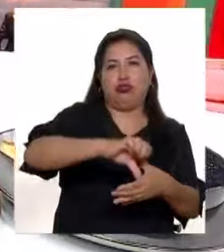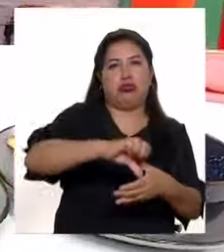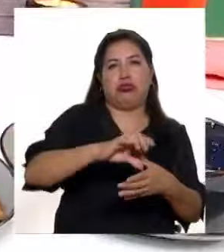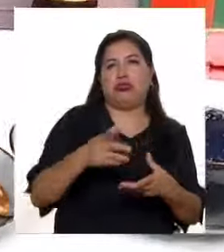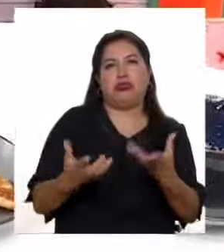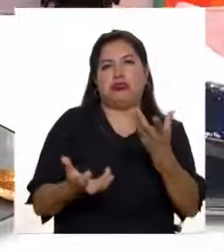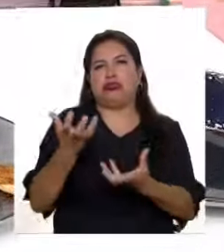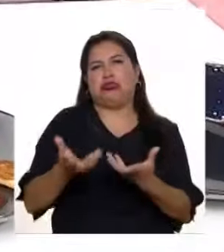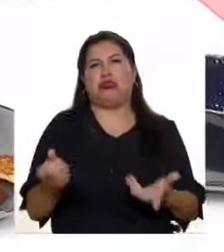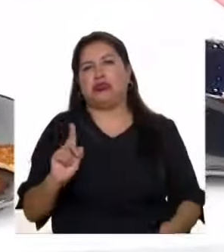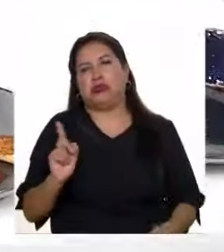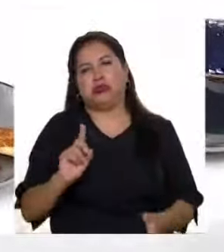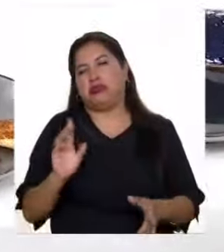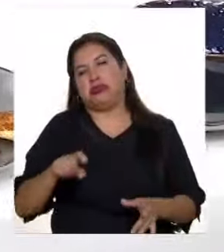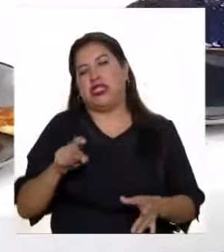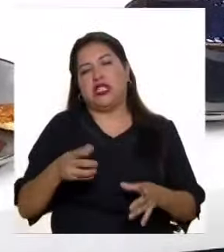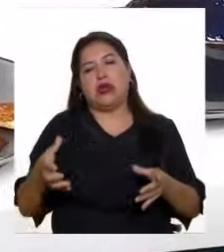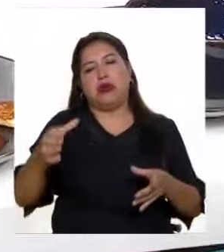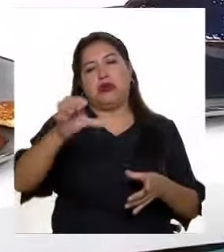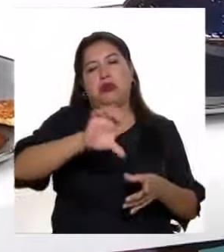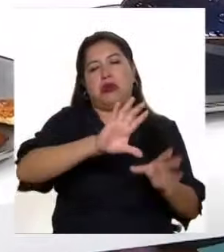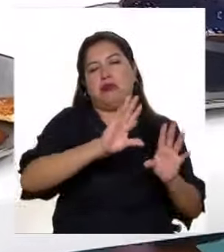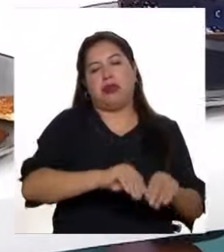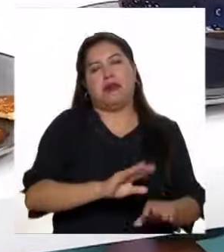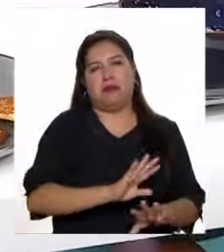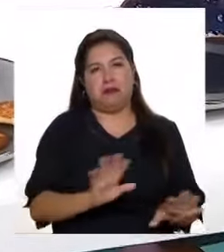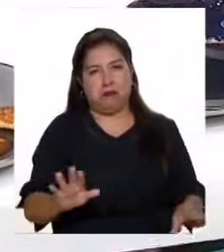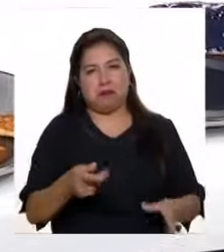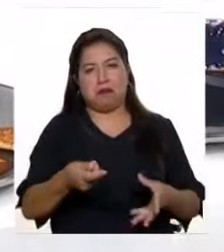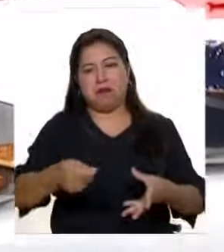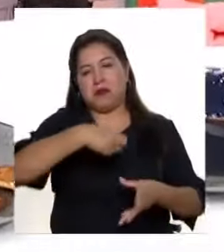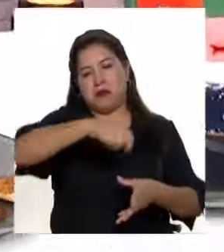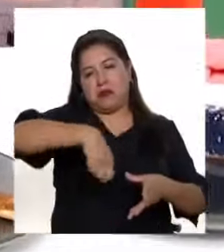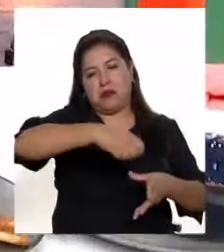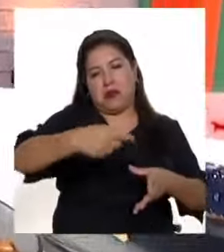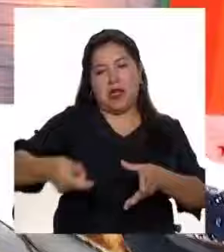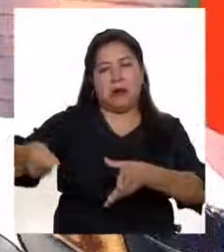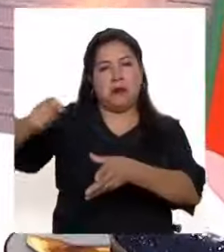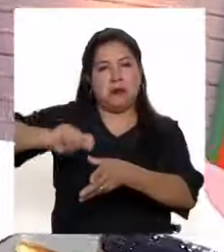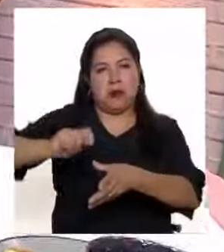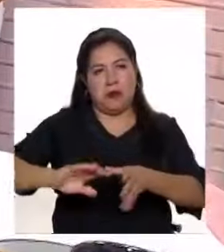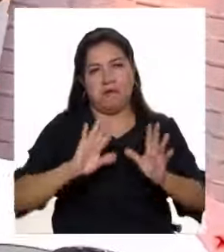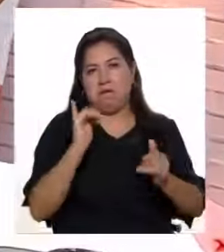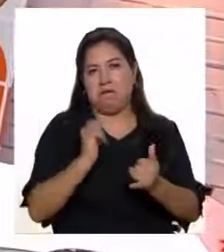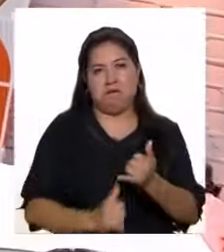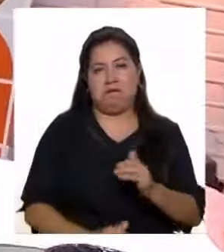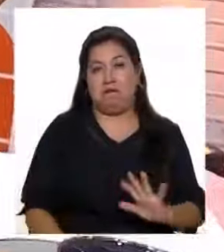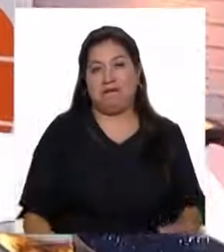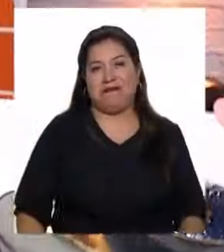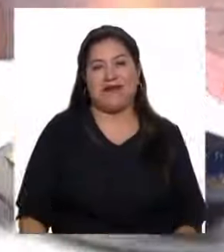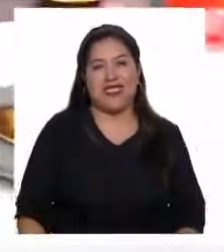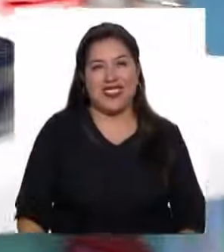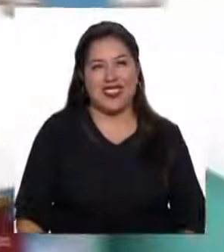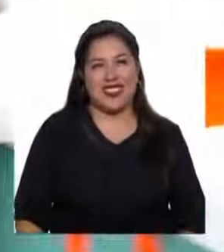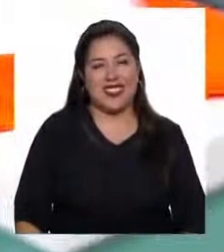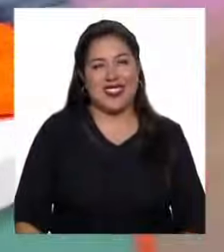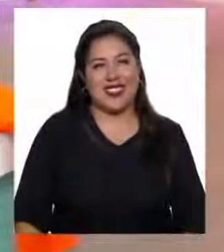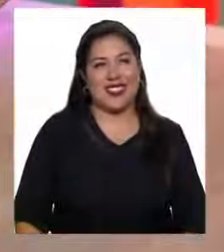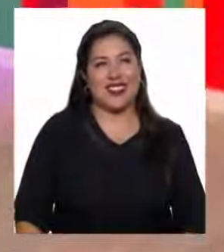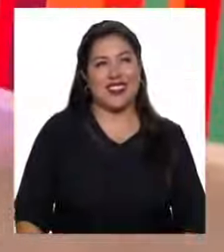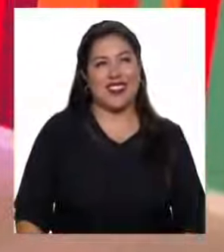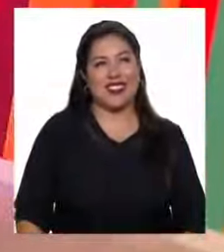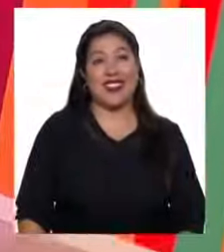Se puede cortar, ¿no? Ok. Sí. Ya, perfecto. Entonces, prácticamente apagando el fuego, un poco de leche evaporada y eso es todo. Entonces, para ver el